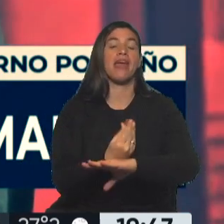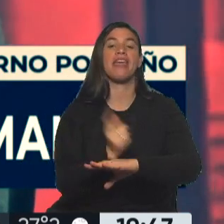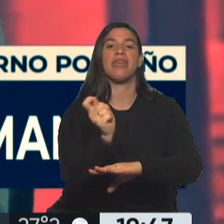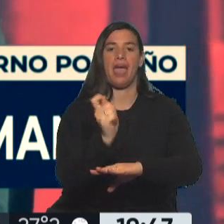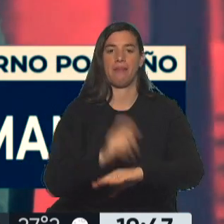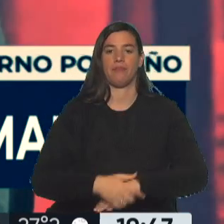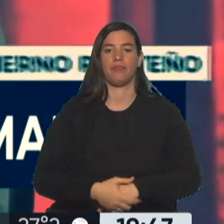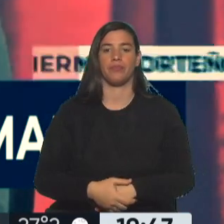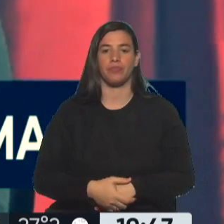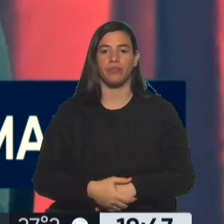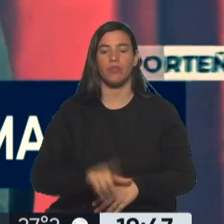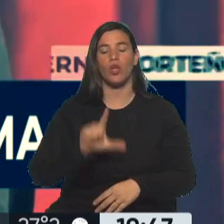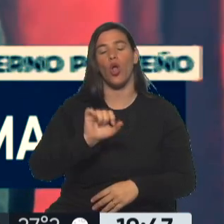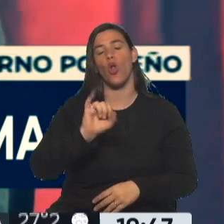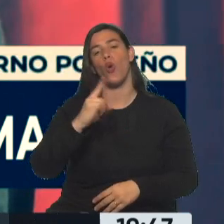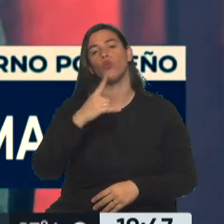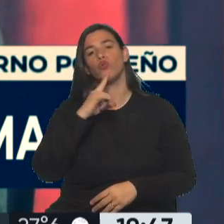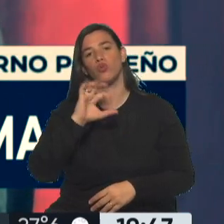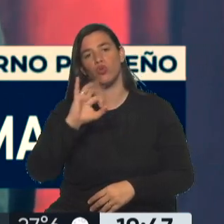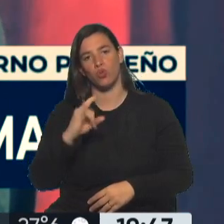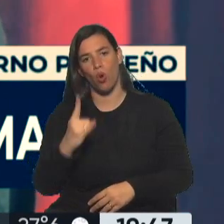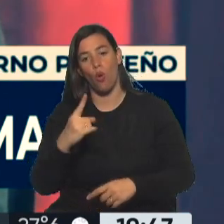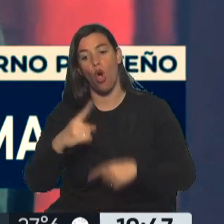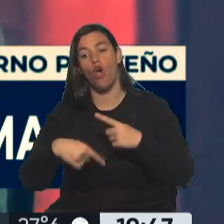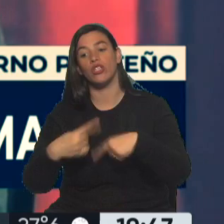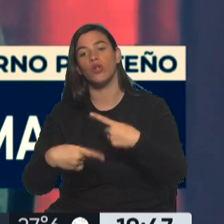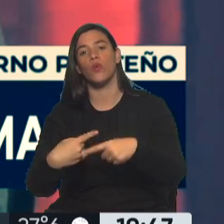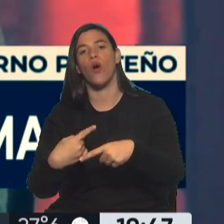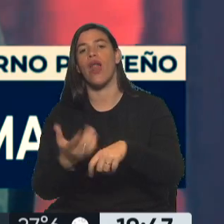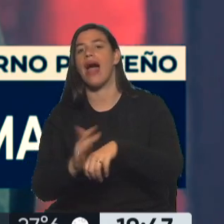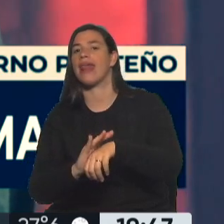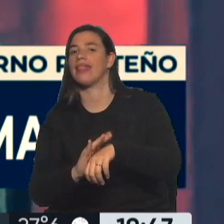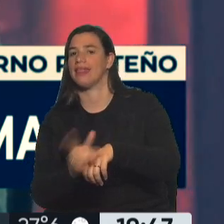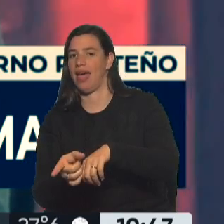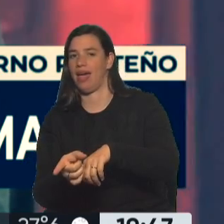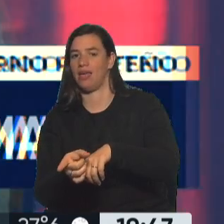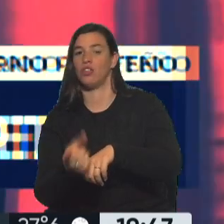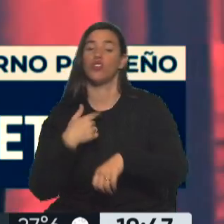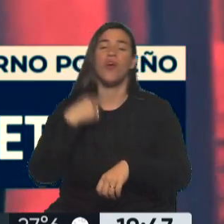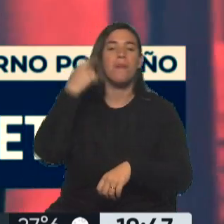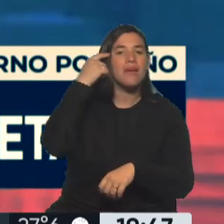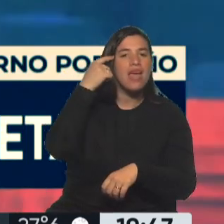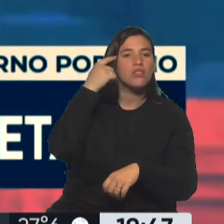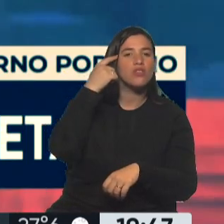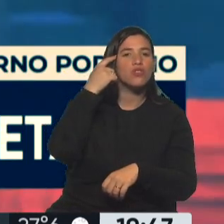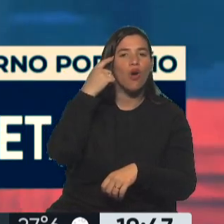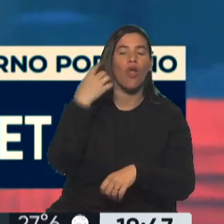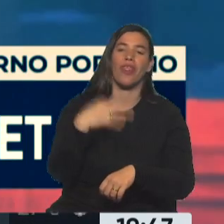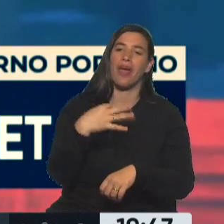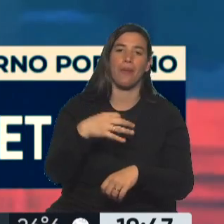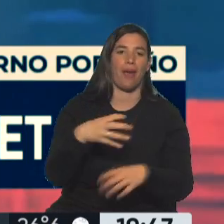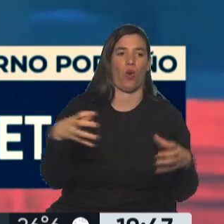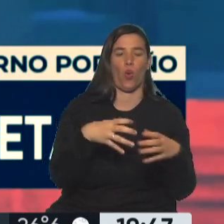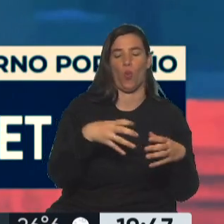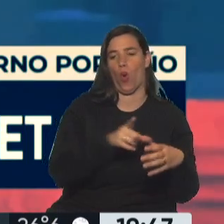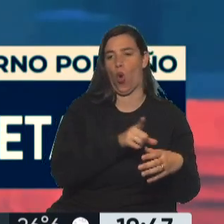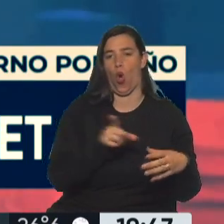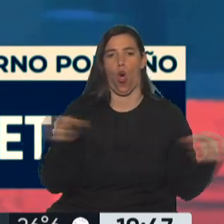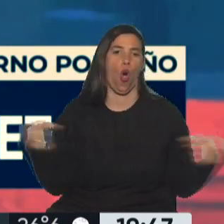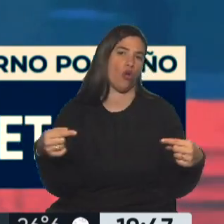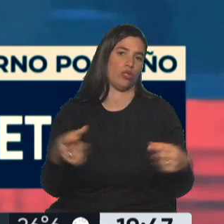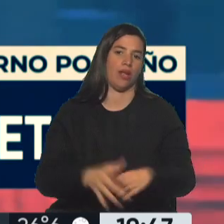razonable, preparada técnicamente con experiencia de gobierno y que tiene la firmeza y el coraje necesario para aplicar los cambios y